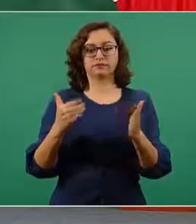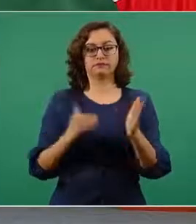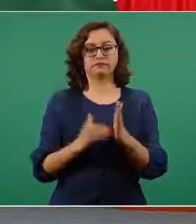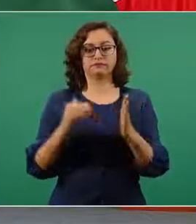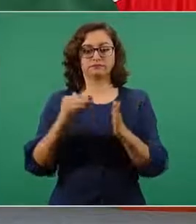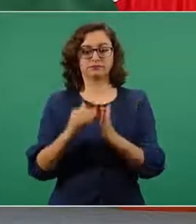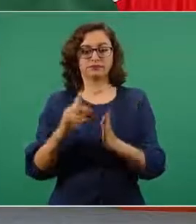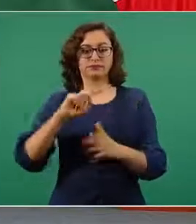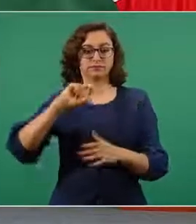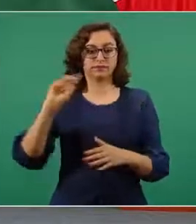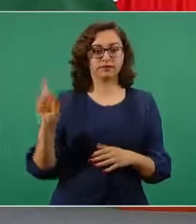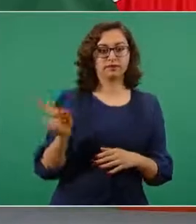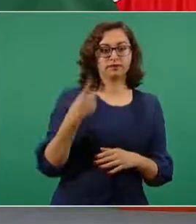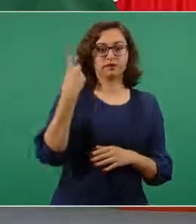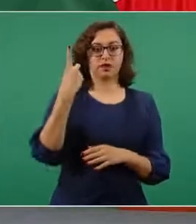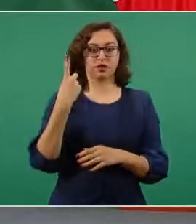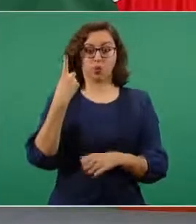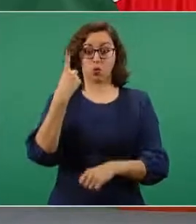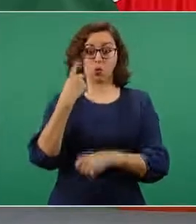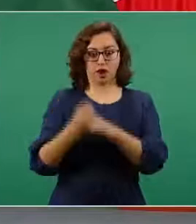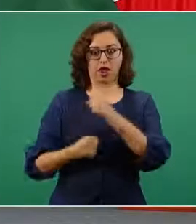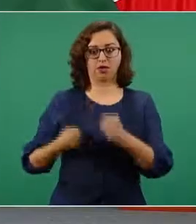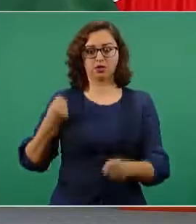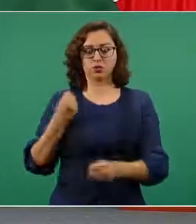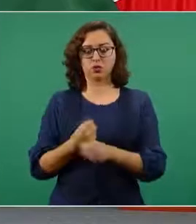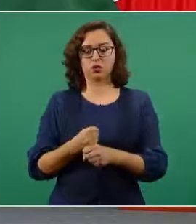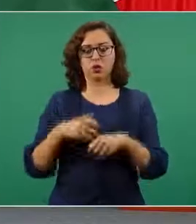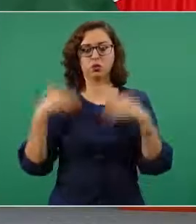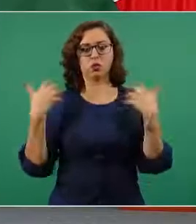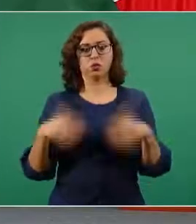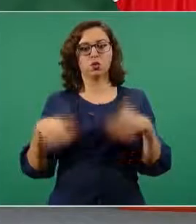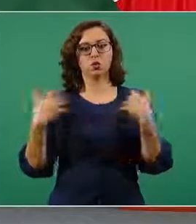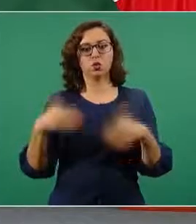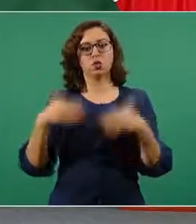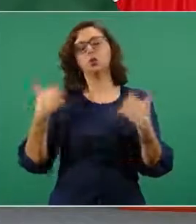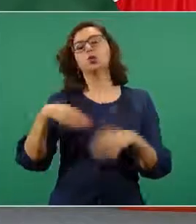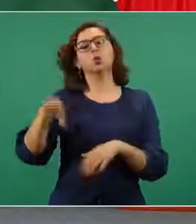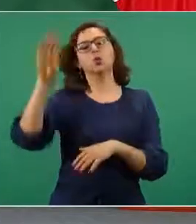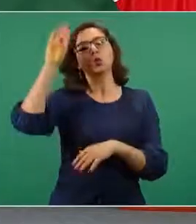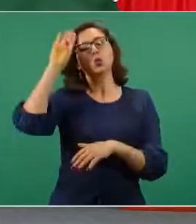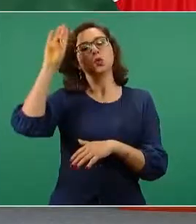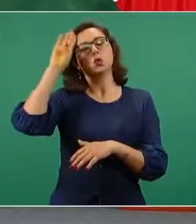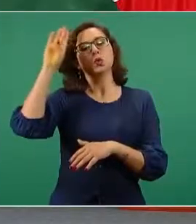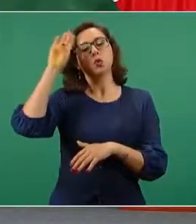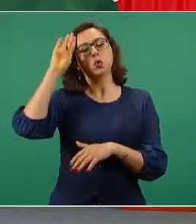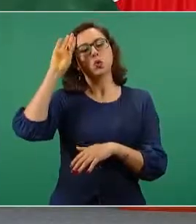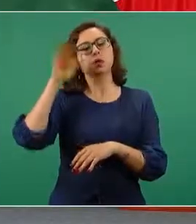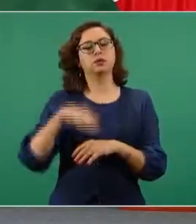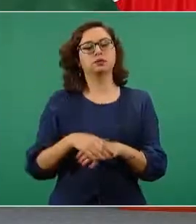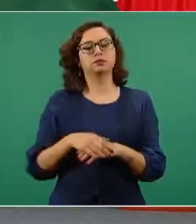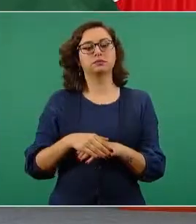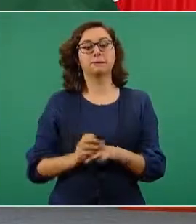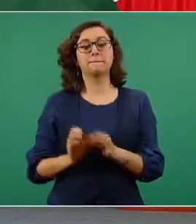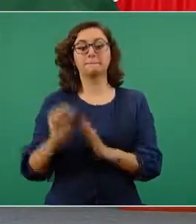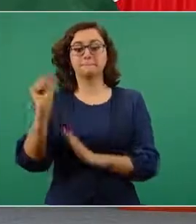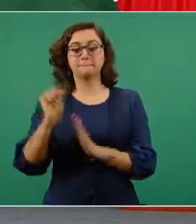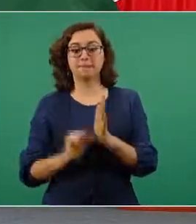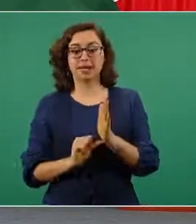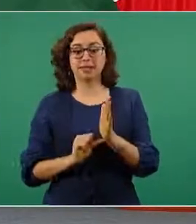40,607 millones de dólares, récord anual y récord en un mes.